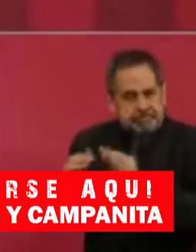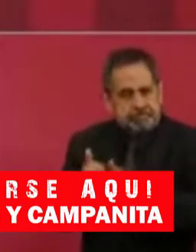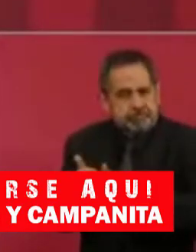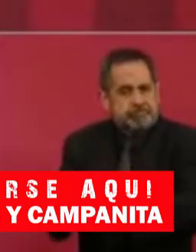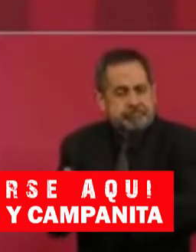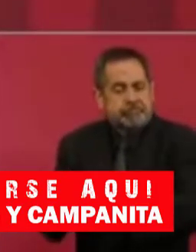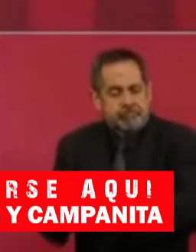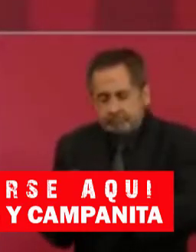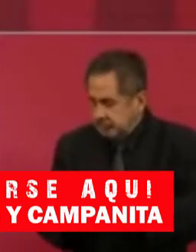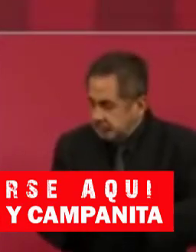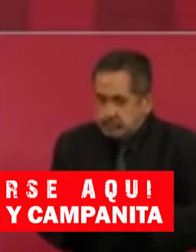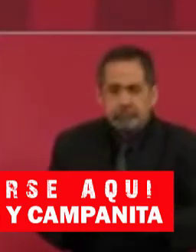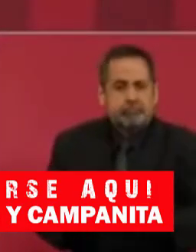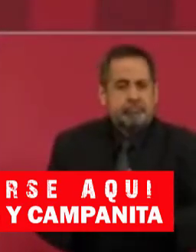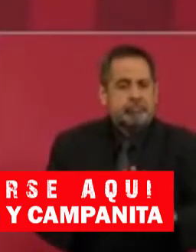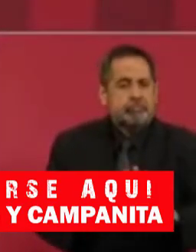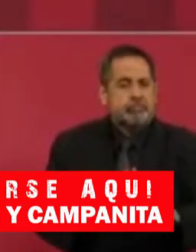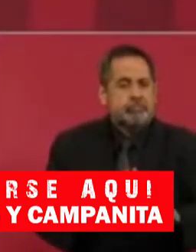no